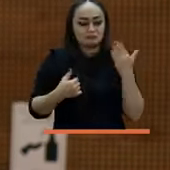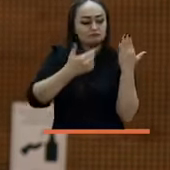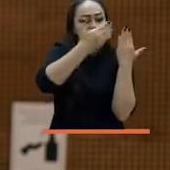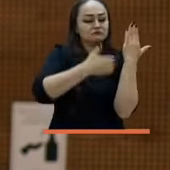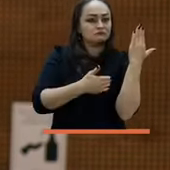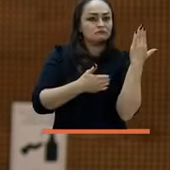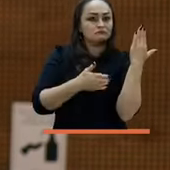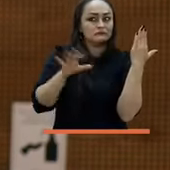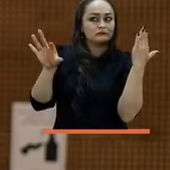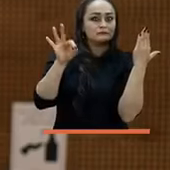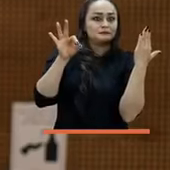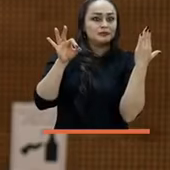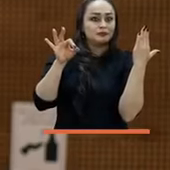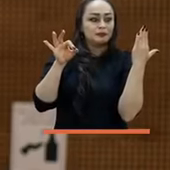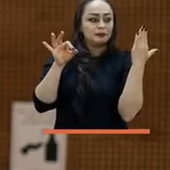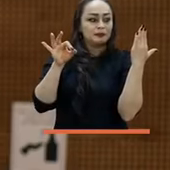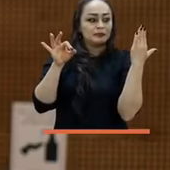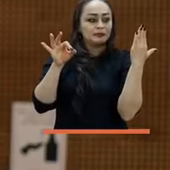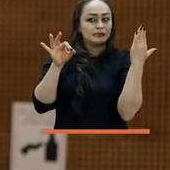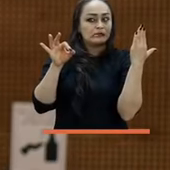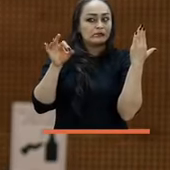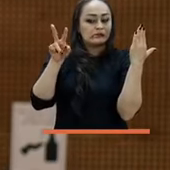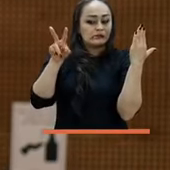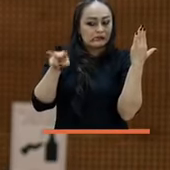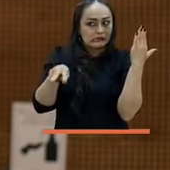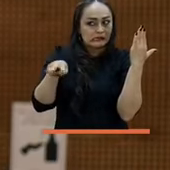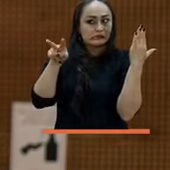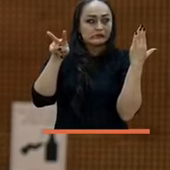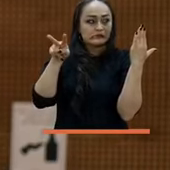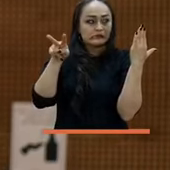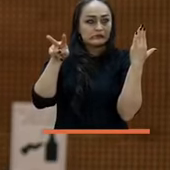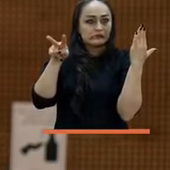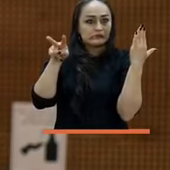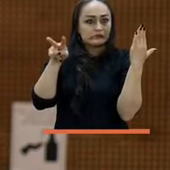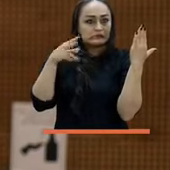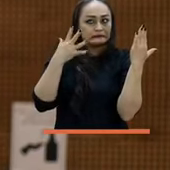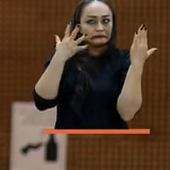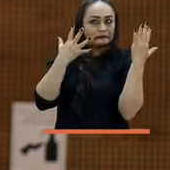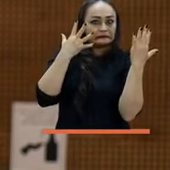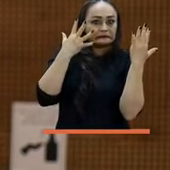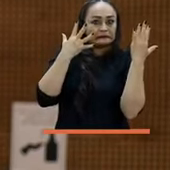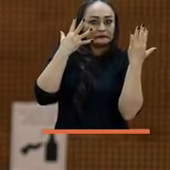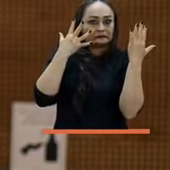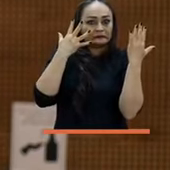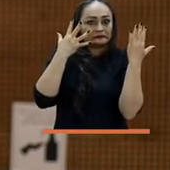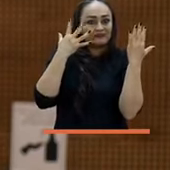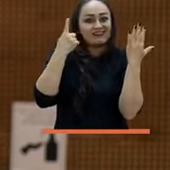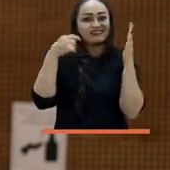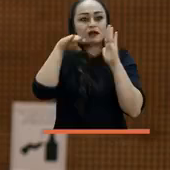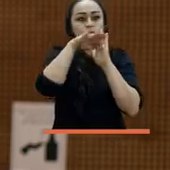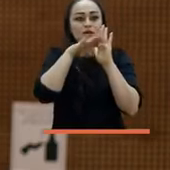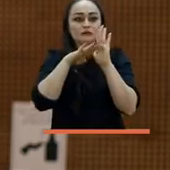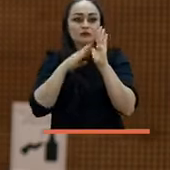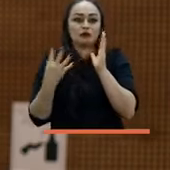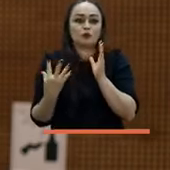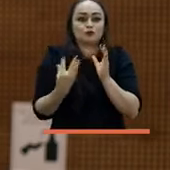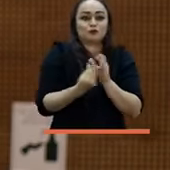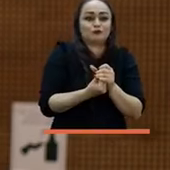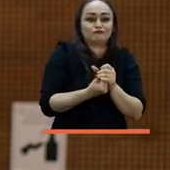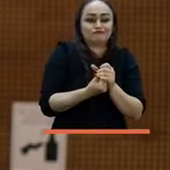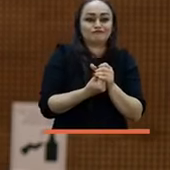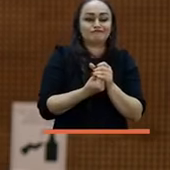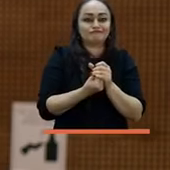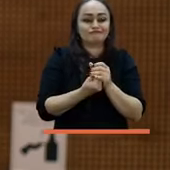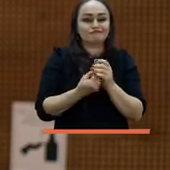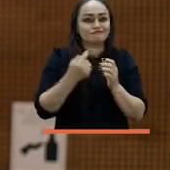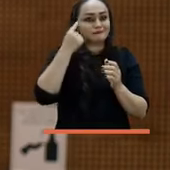porque básicamente falta esas políticas de inclusión dentro de las organizaciones valor en la capacidad